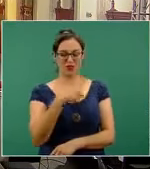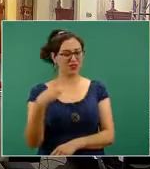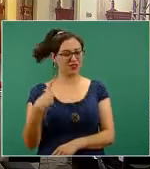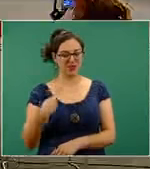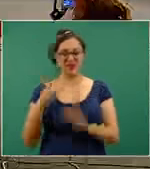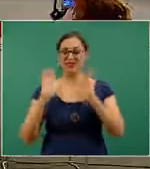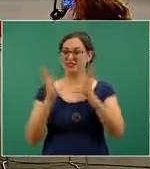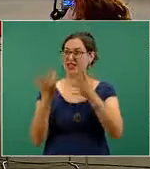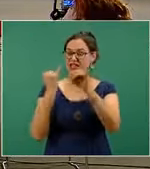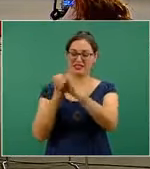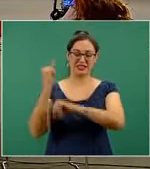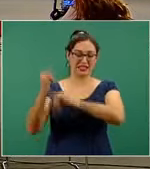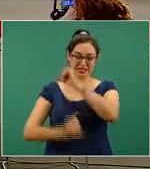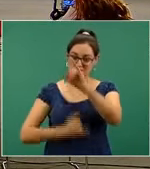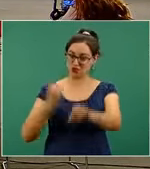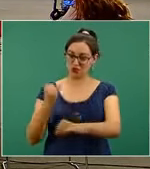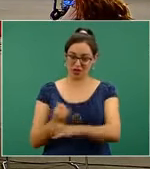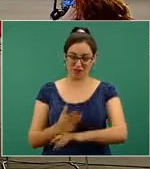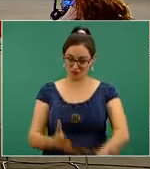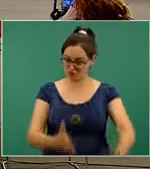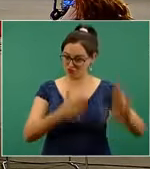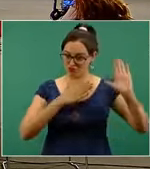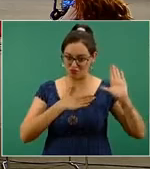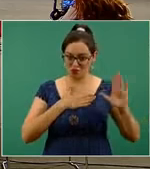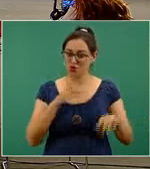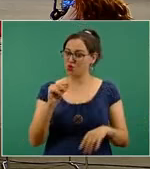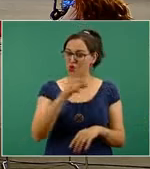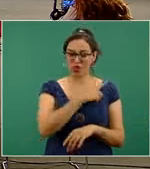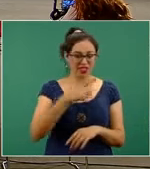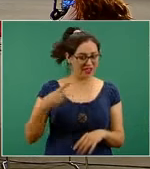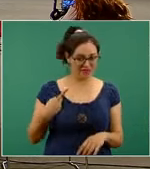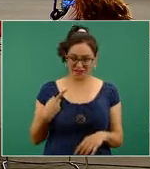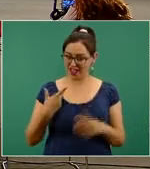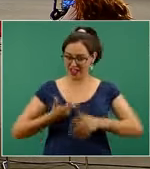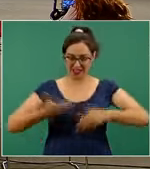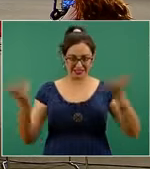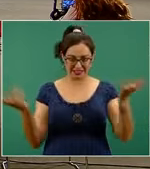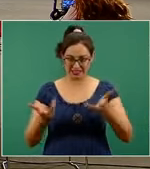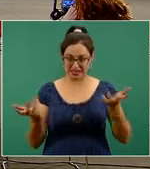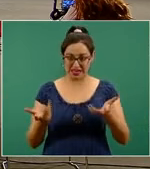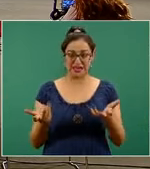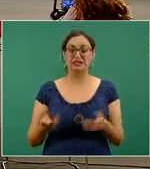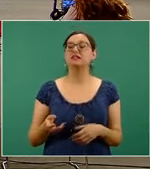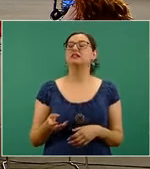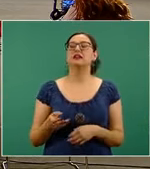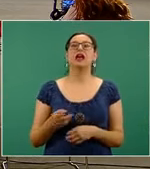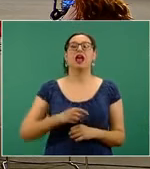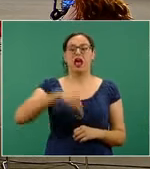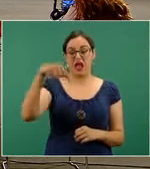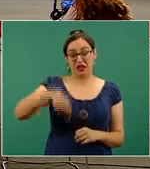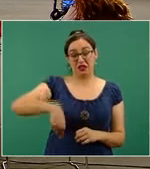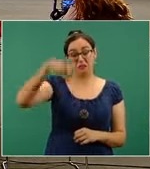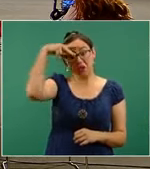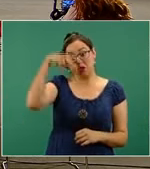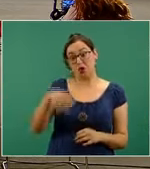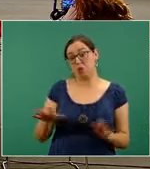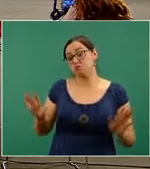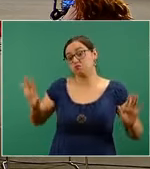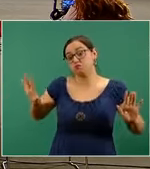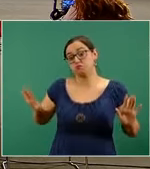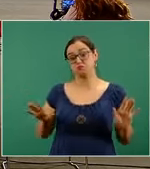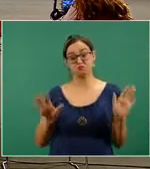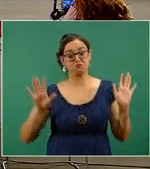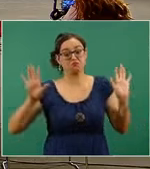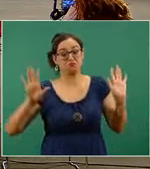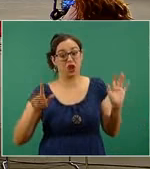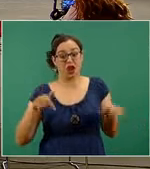se comprometió a no seguir haciendo, y que aquí en México, como no está regulado, dicen, pues es que en México no está regulado, entonces